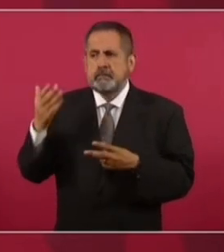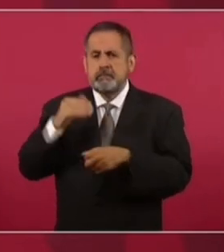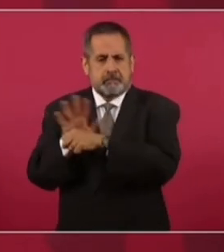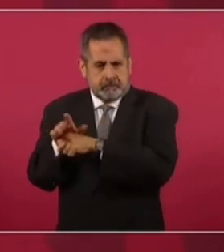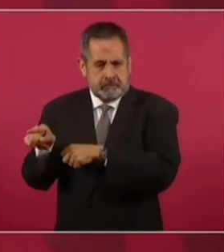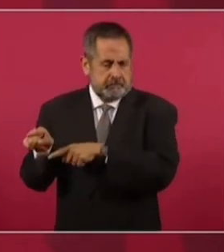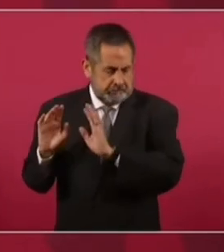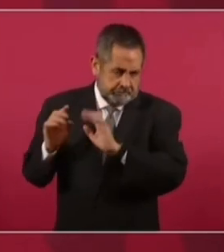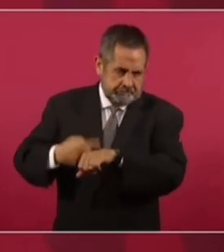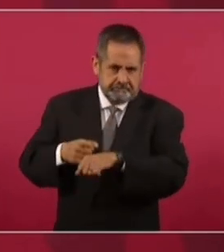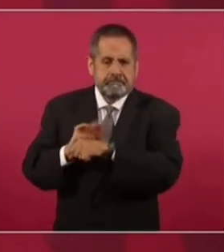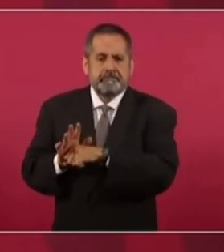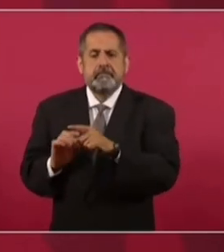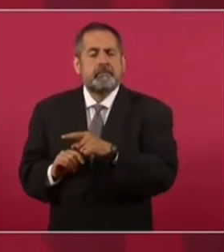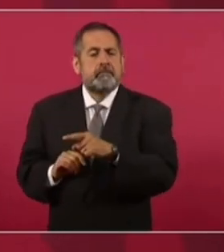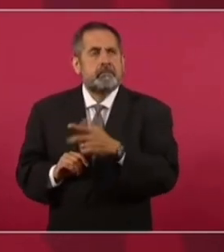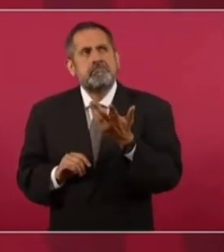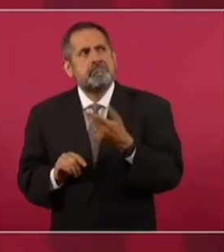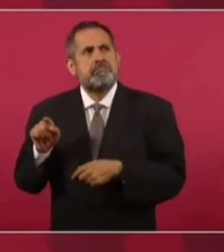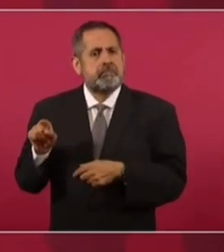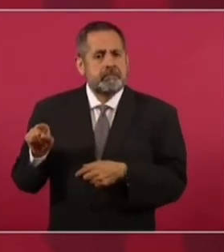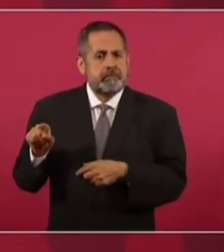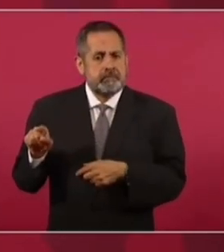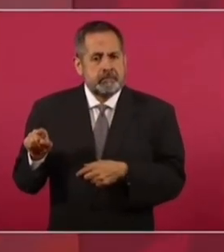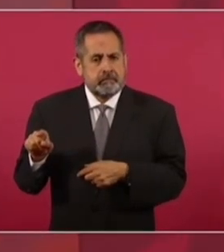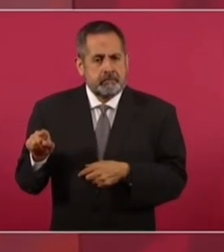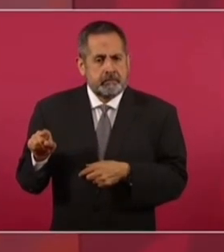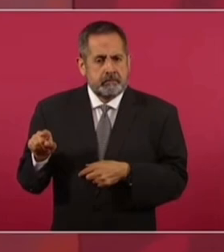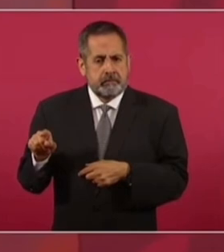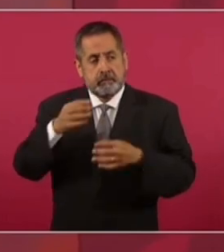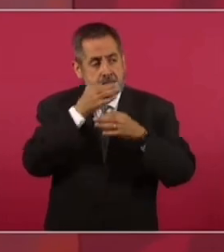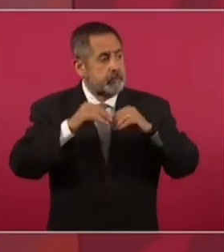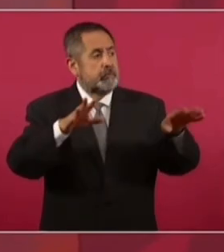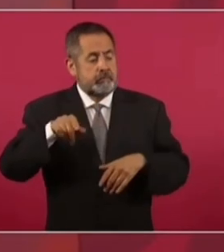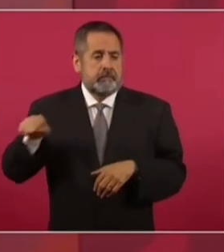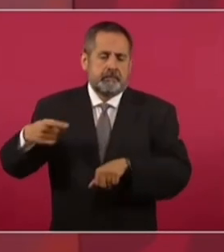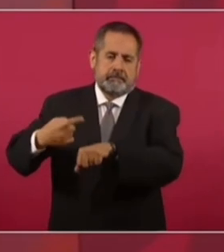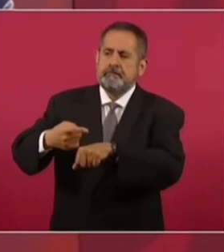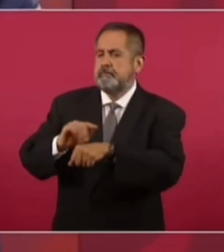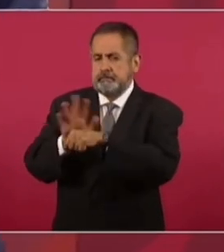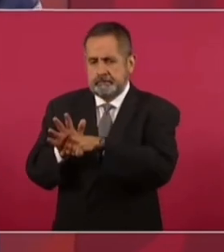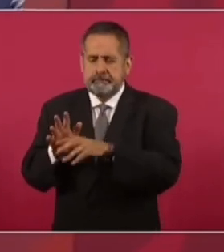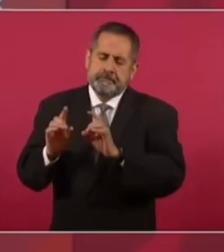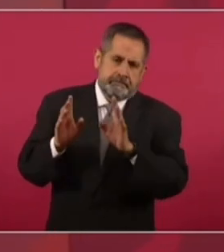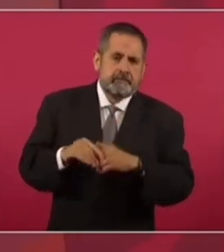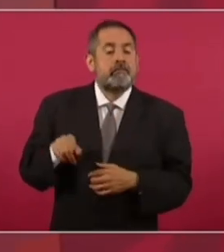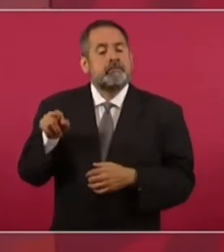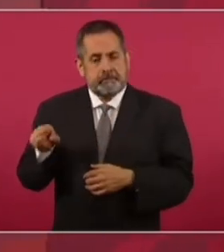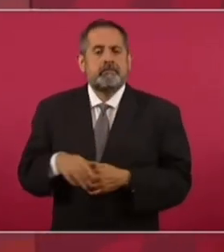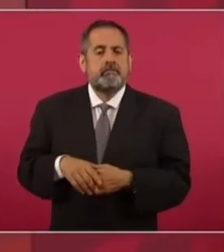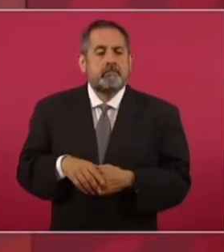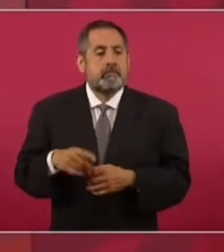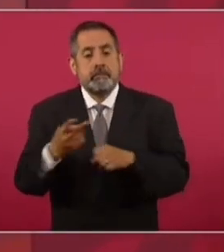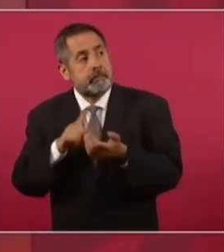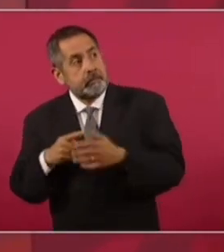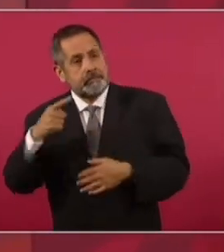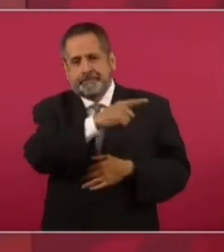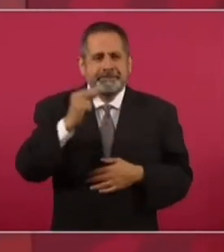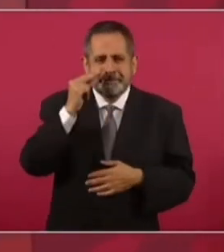COVID y desde que se informó, desde los primeros minutos de esta lamentable tragedia en San